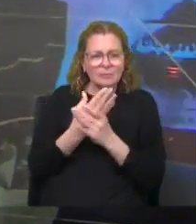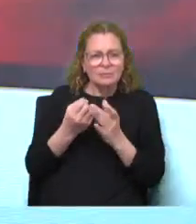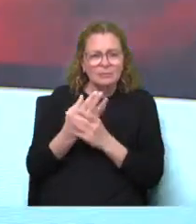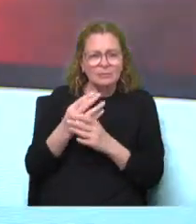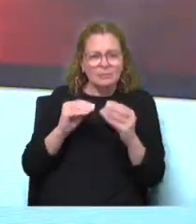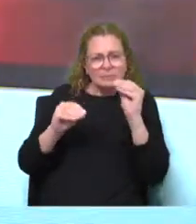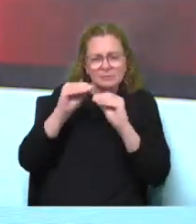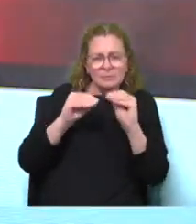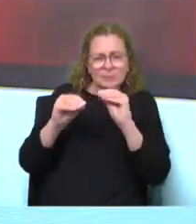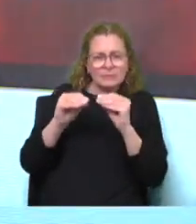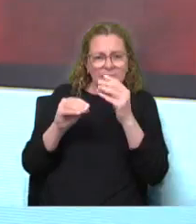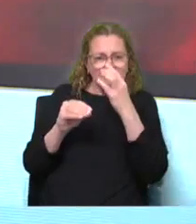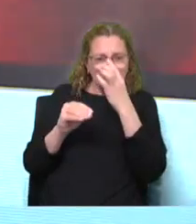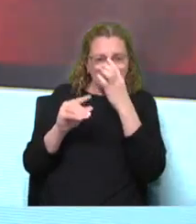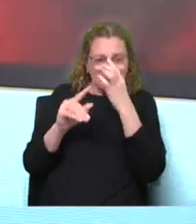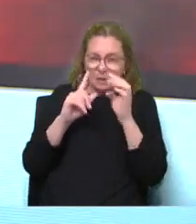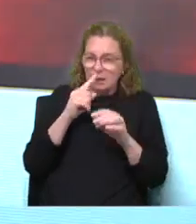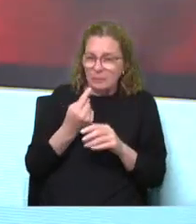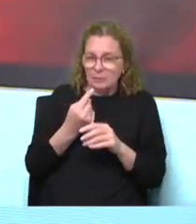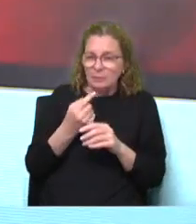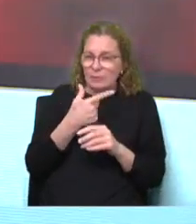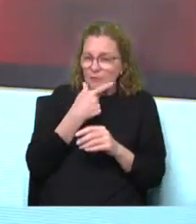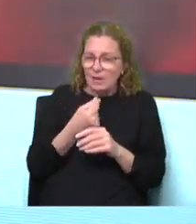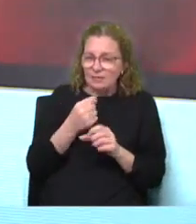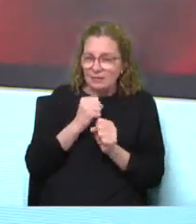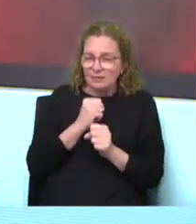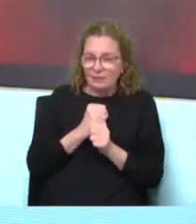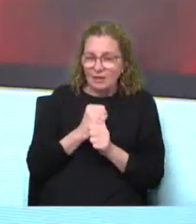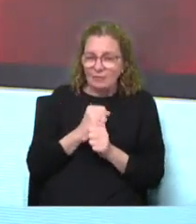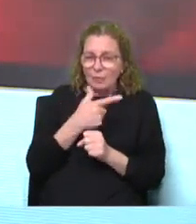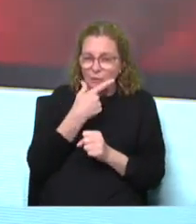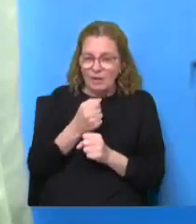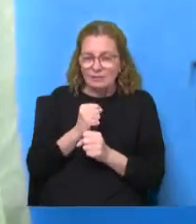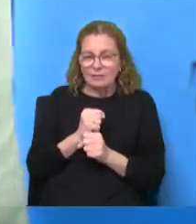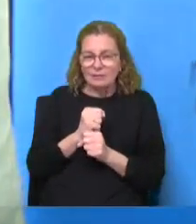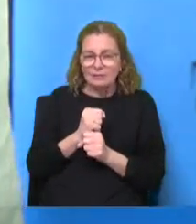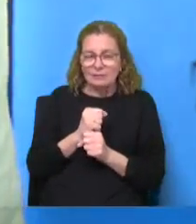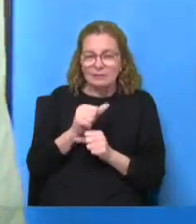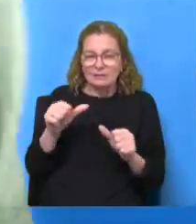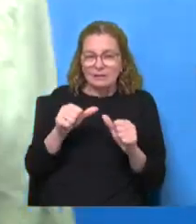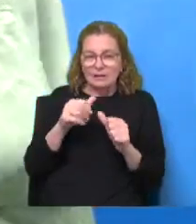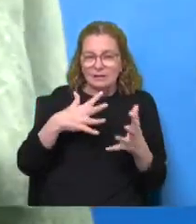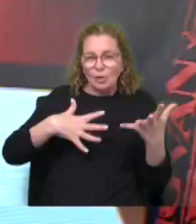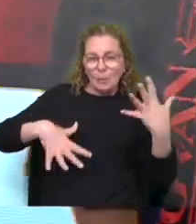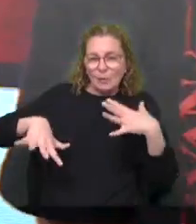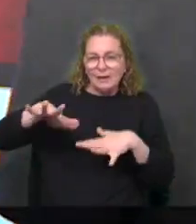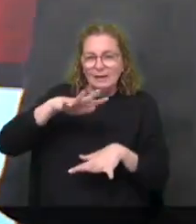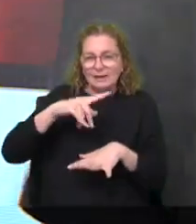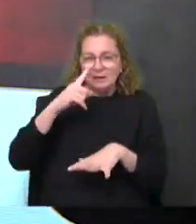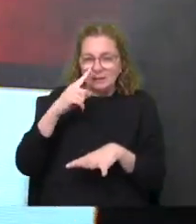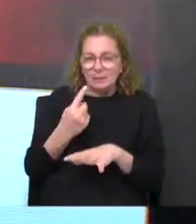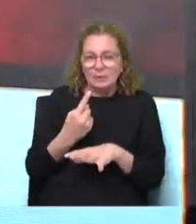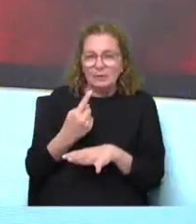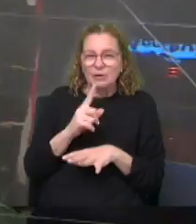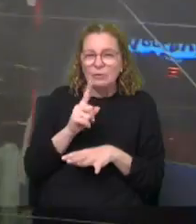arreglos y fue muy fácil el trabajo, se hizo muy fácil. Sí, se generó una sinergia inmediatamente, ¿no? Que no es